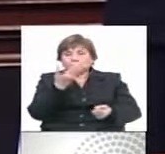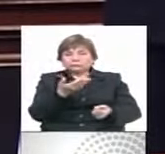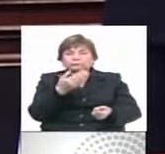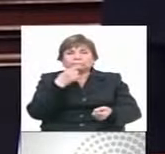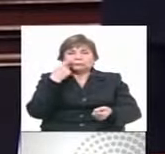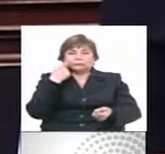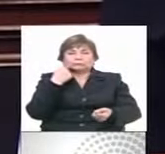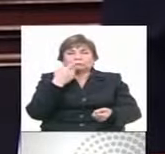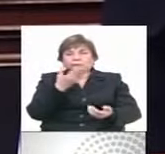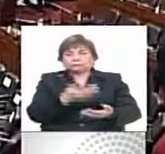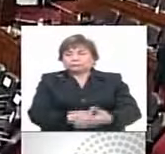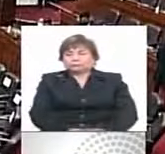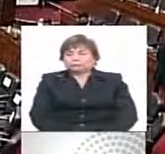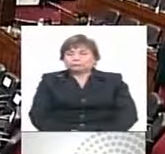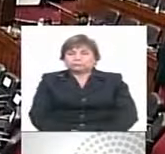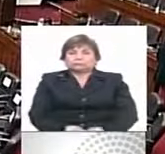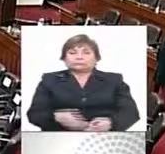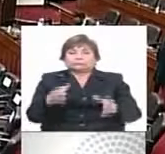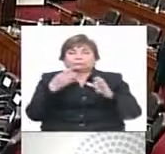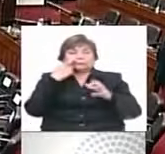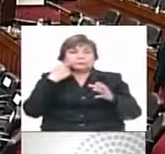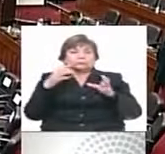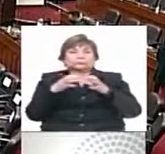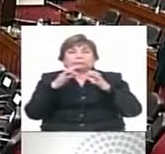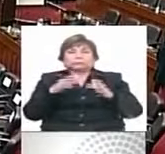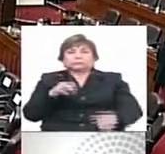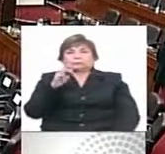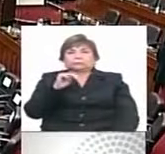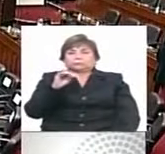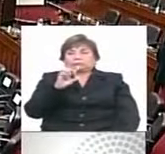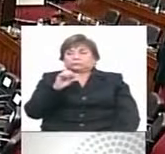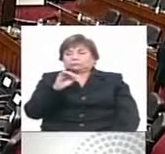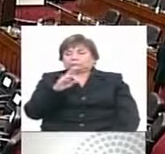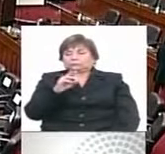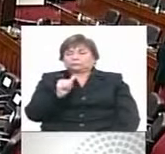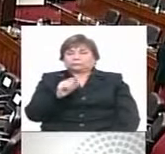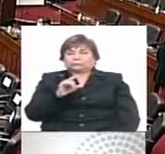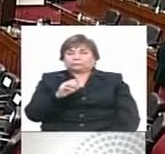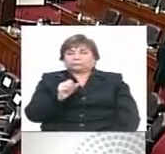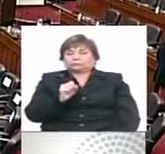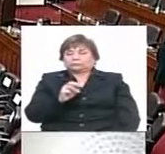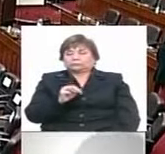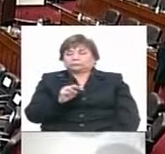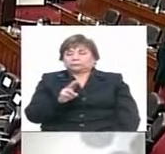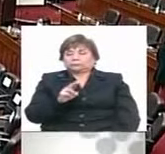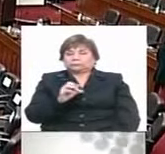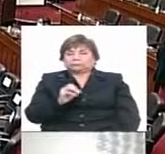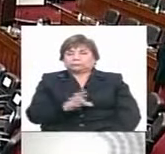relator. Señores congresistas, Miguel Grau Seminario.